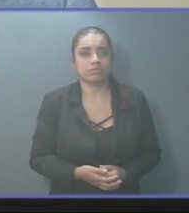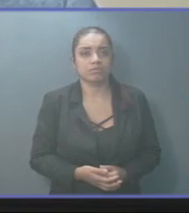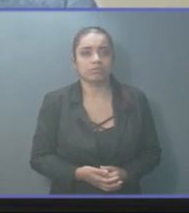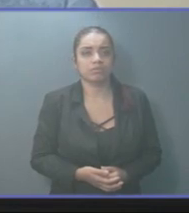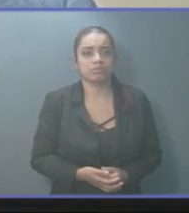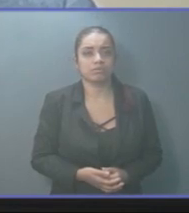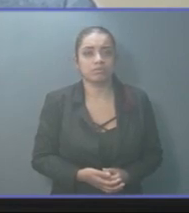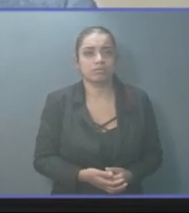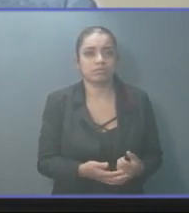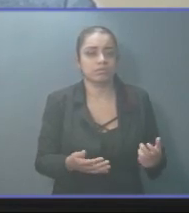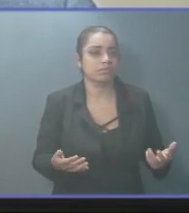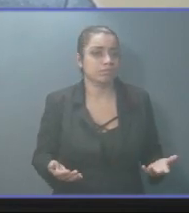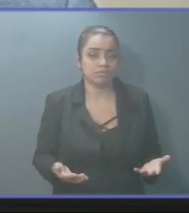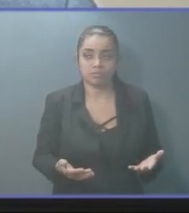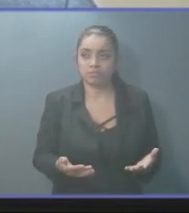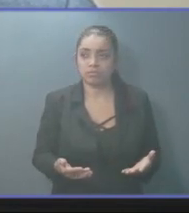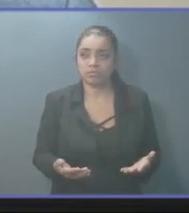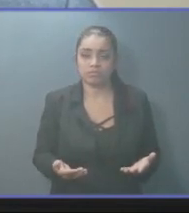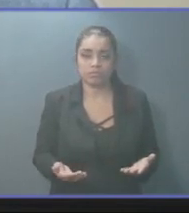que no mienten